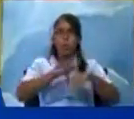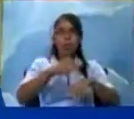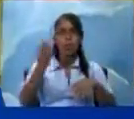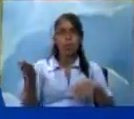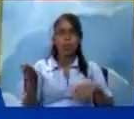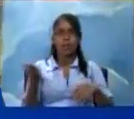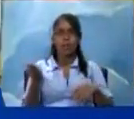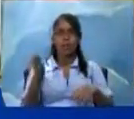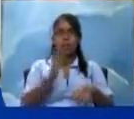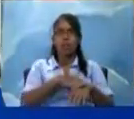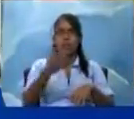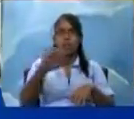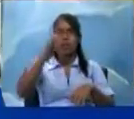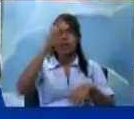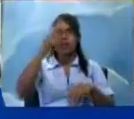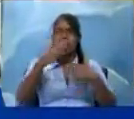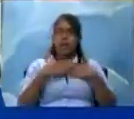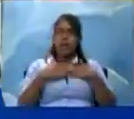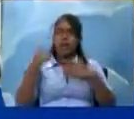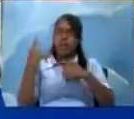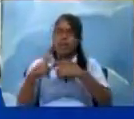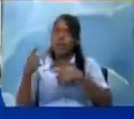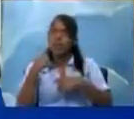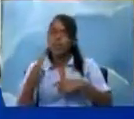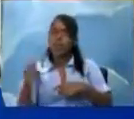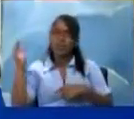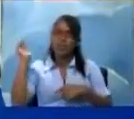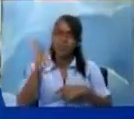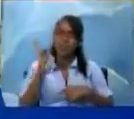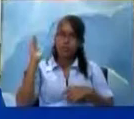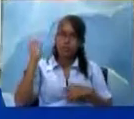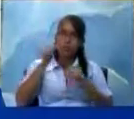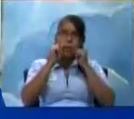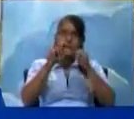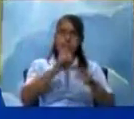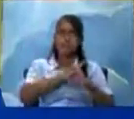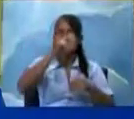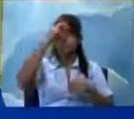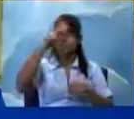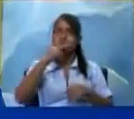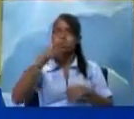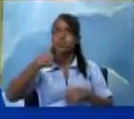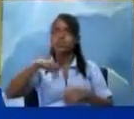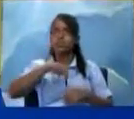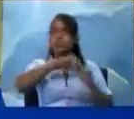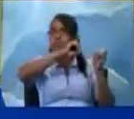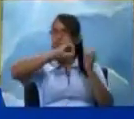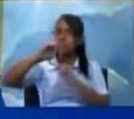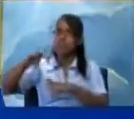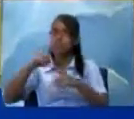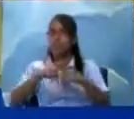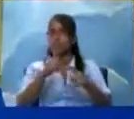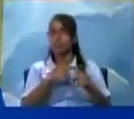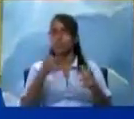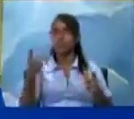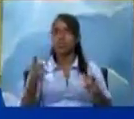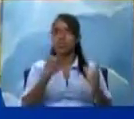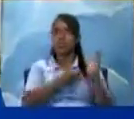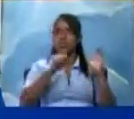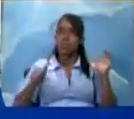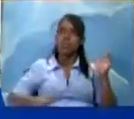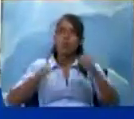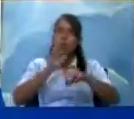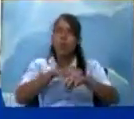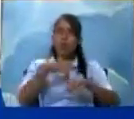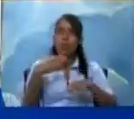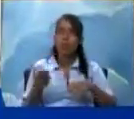qué? Aquellos de la derecha le dijiste: venid bendito de mi Padre, y a nosotros nos vas a echar para el lago de fuego eterno. Señor,